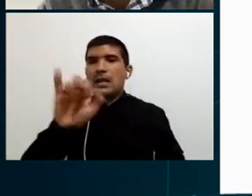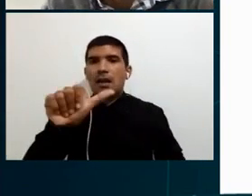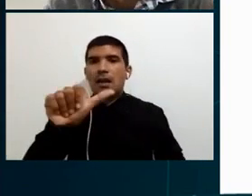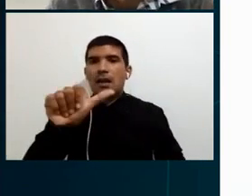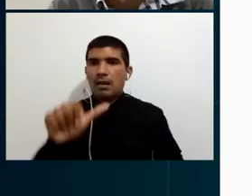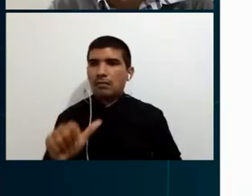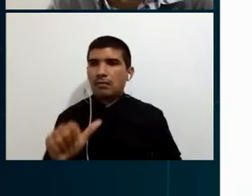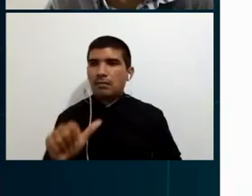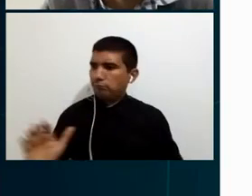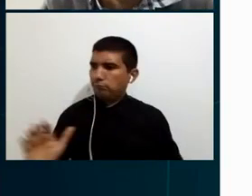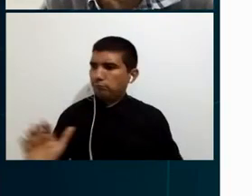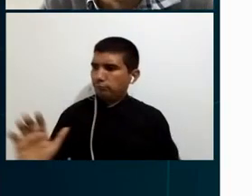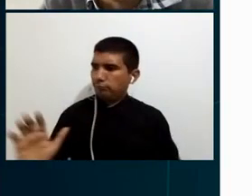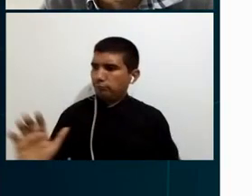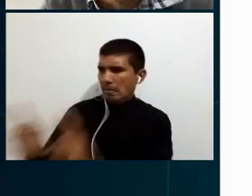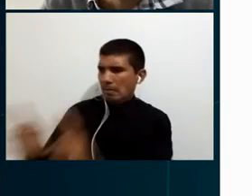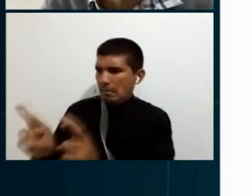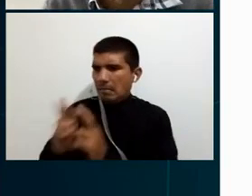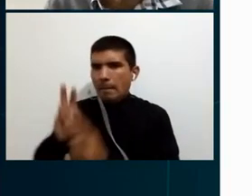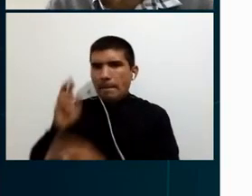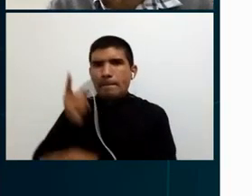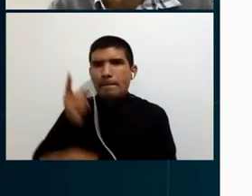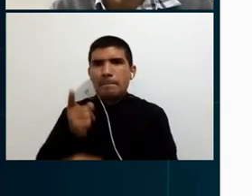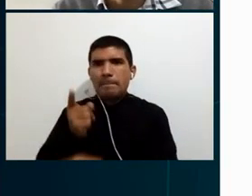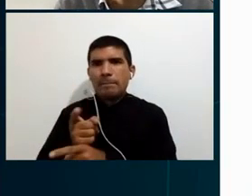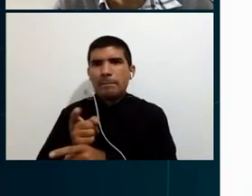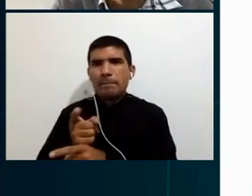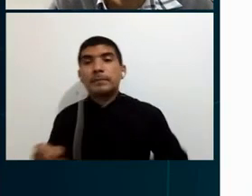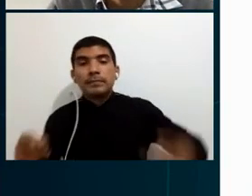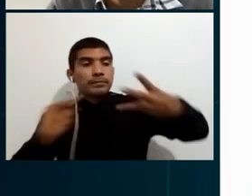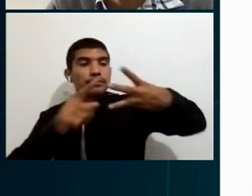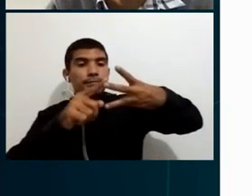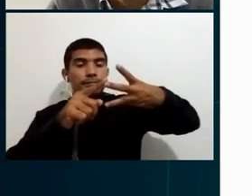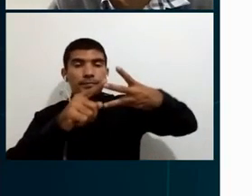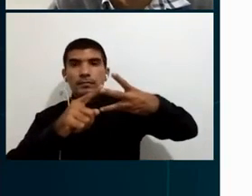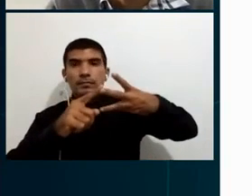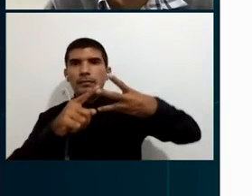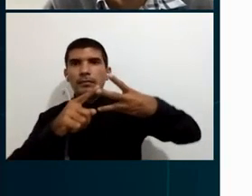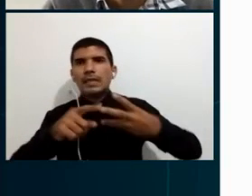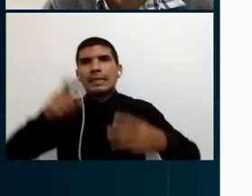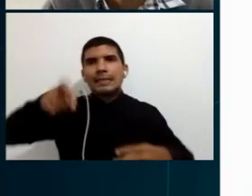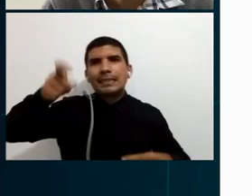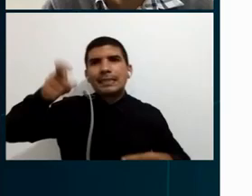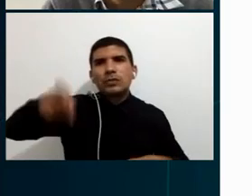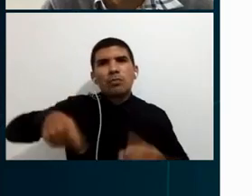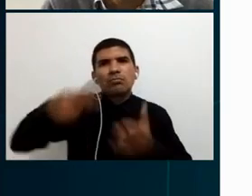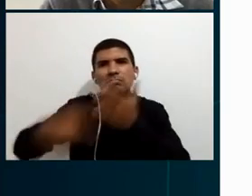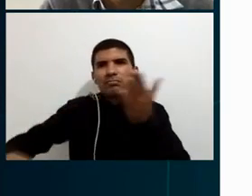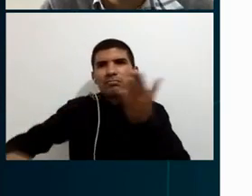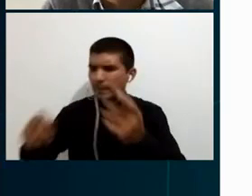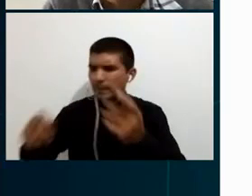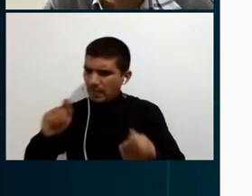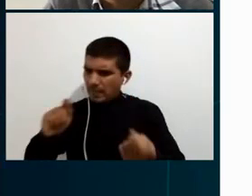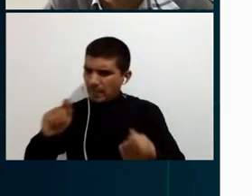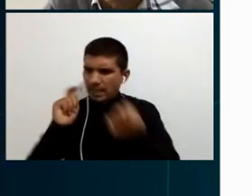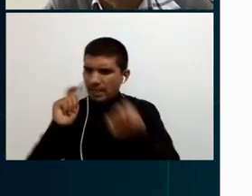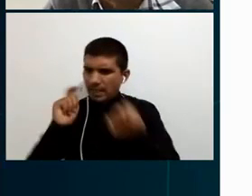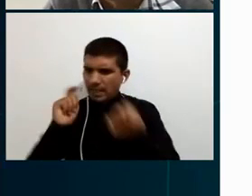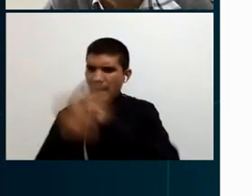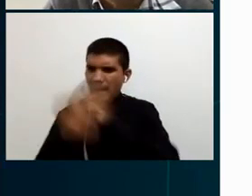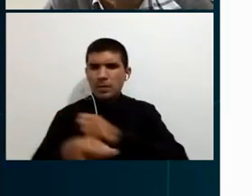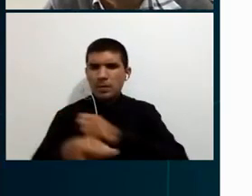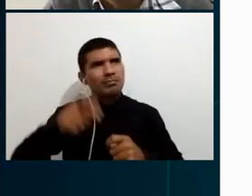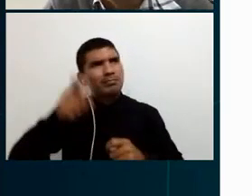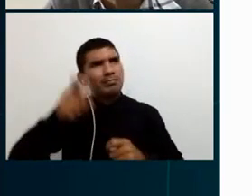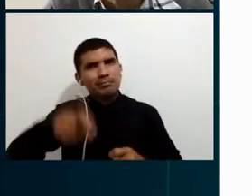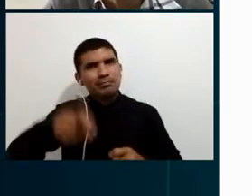es el que necesitamos para cambiar. En el caso de PM ha sido muy exitoso un modelo ágil y digital que ha trabajado el equipo de